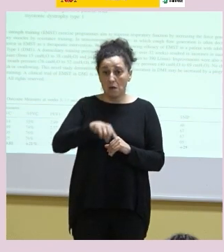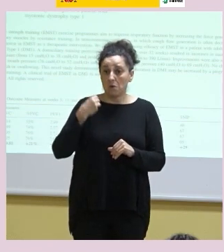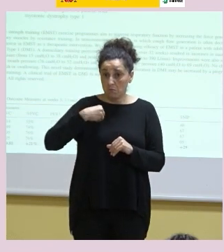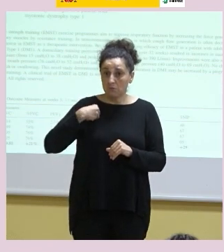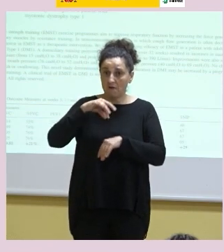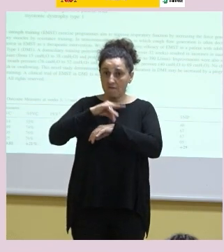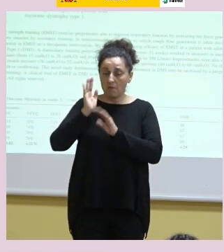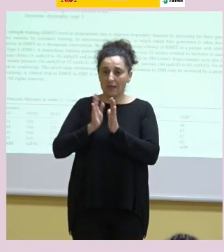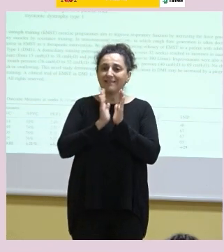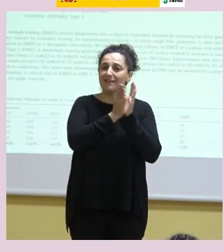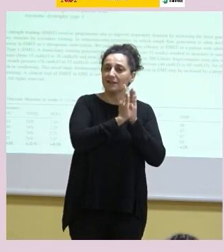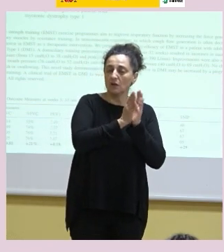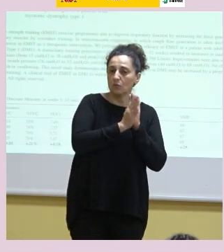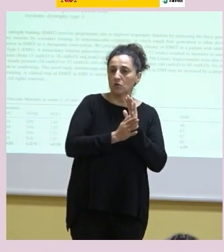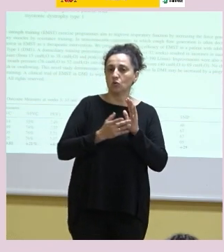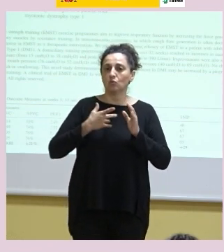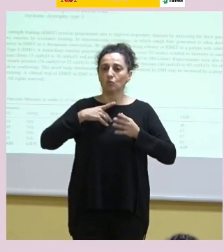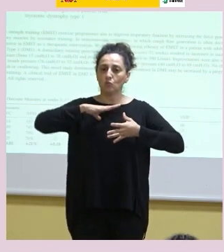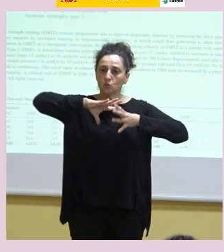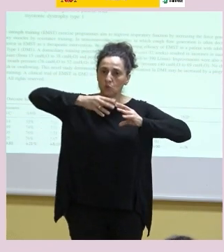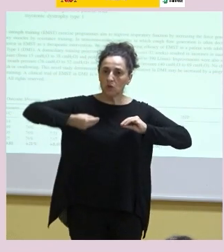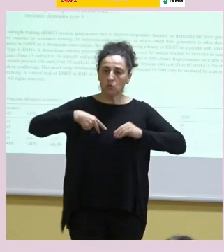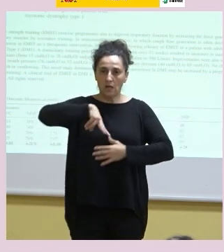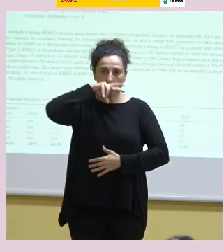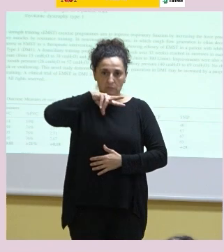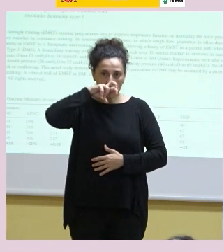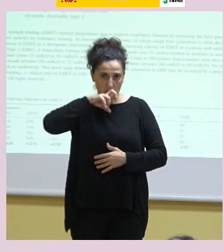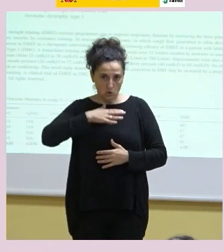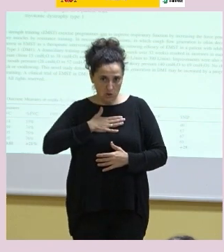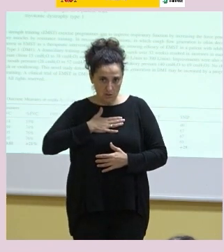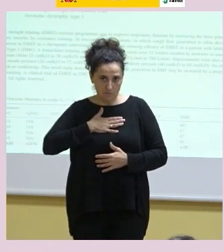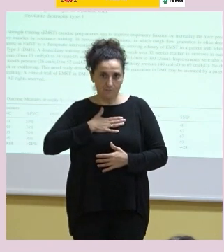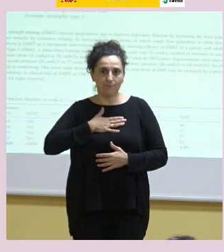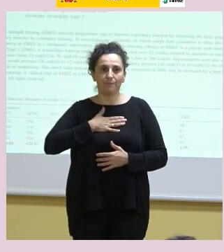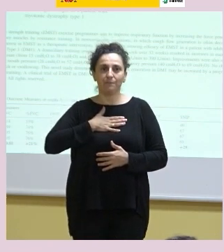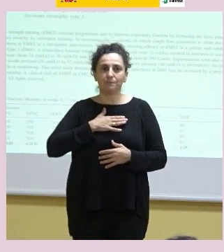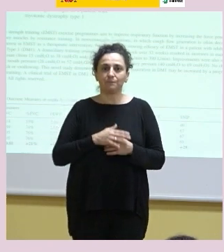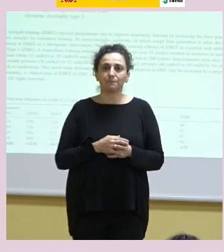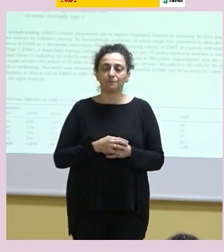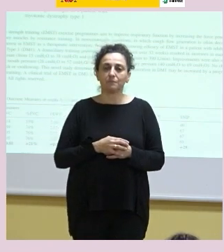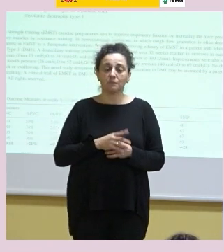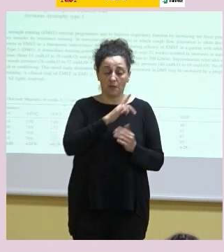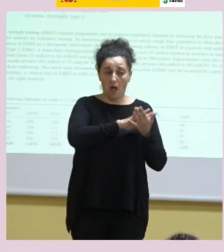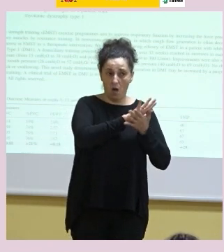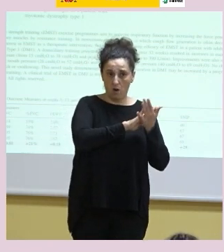sobre entrenamiento de la musculatura respiratoria. Hablaremos de esta intervención posteriormente.